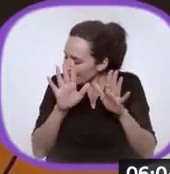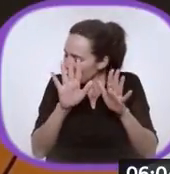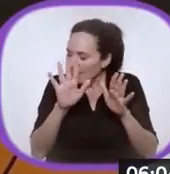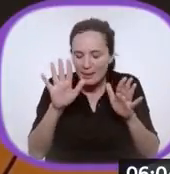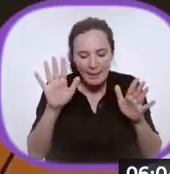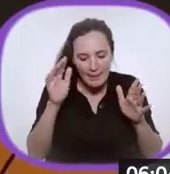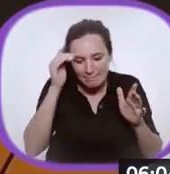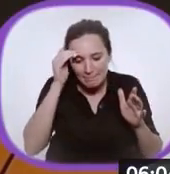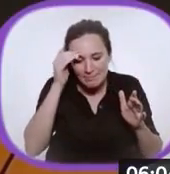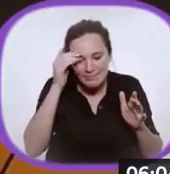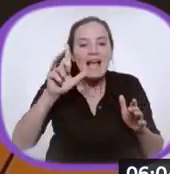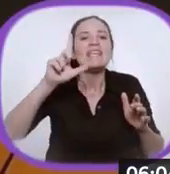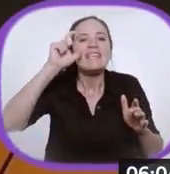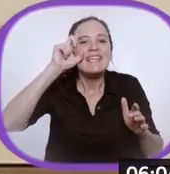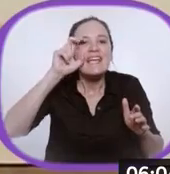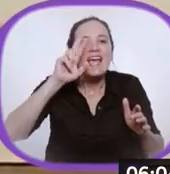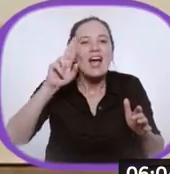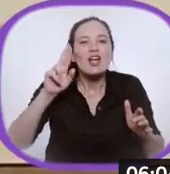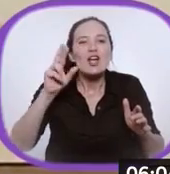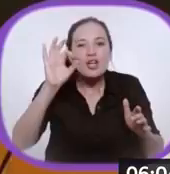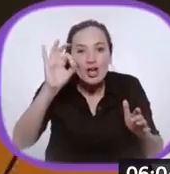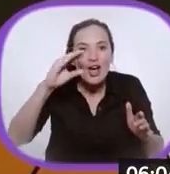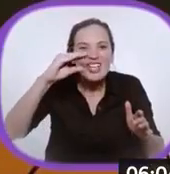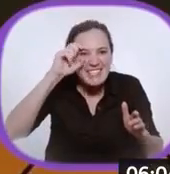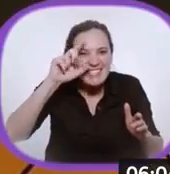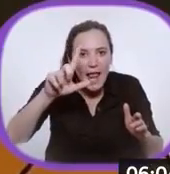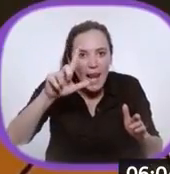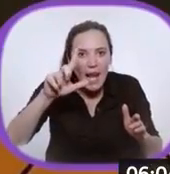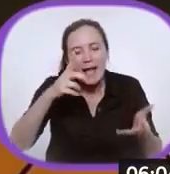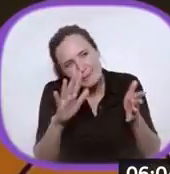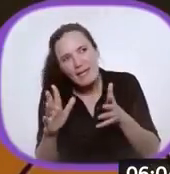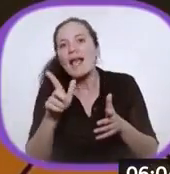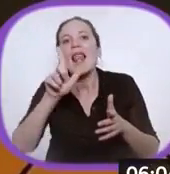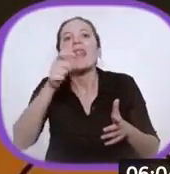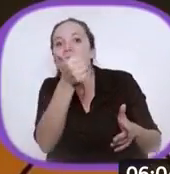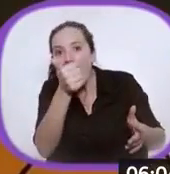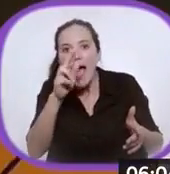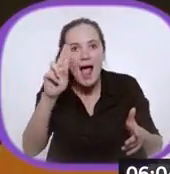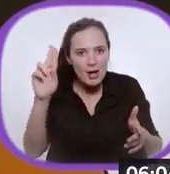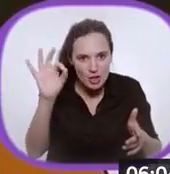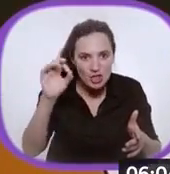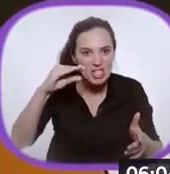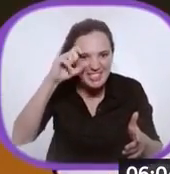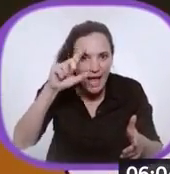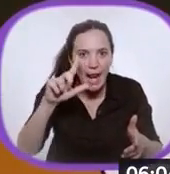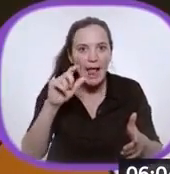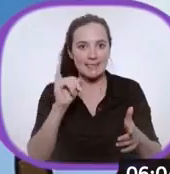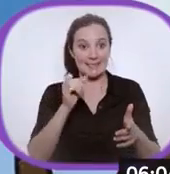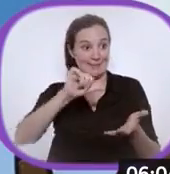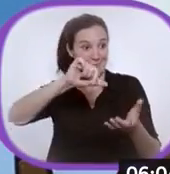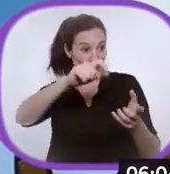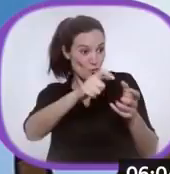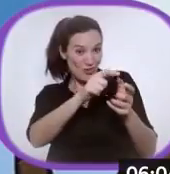algo como... Le Rochette. ¿La Rochelle? ¡Ah, sí! La Rochelle. ¡Así es! ¡Todos a